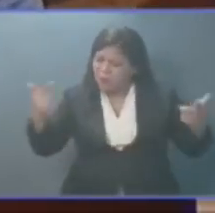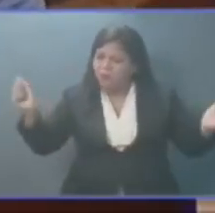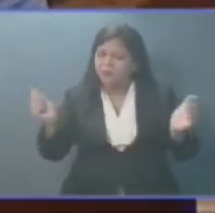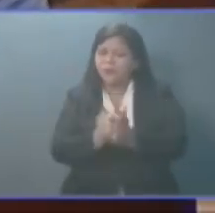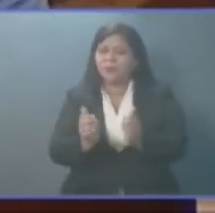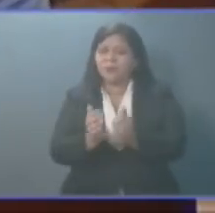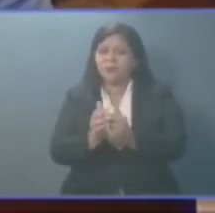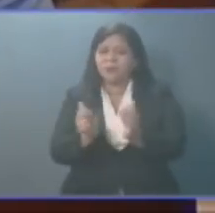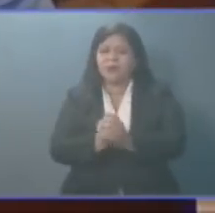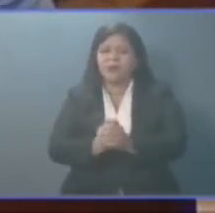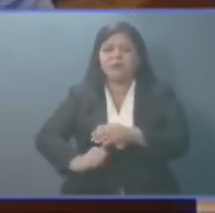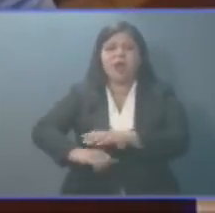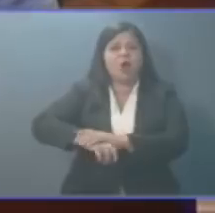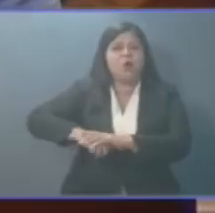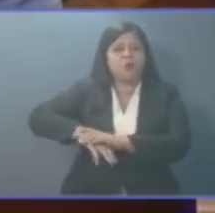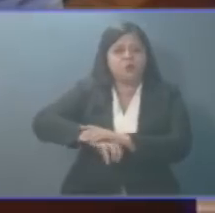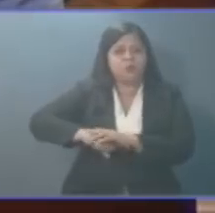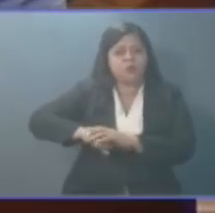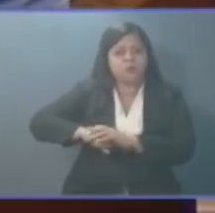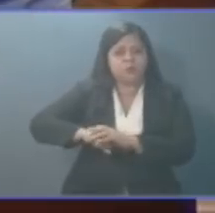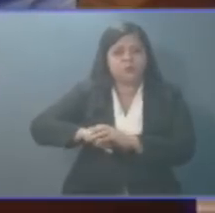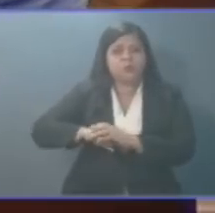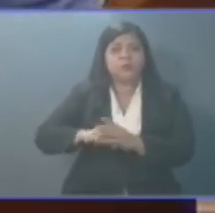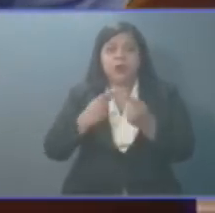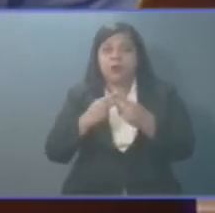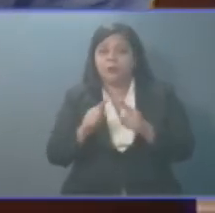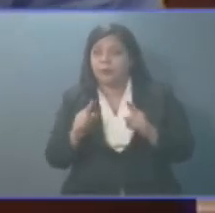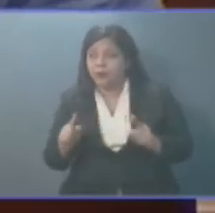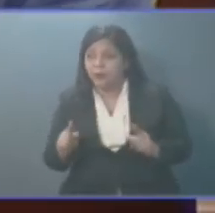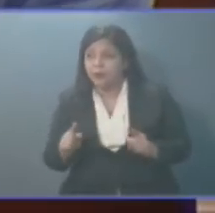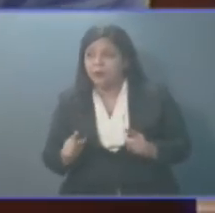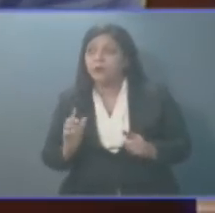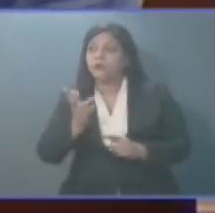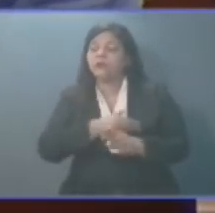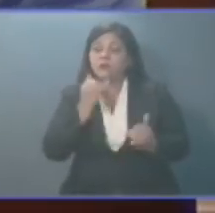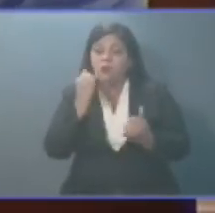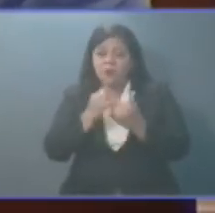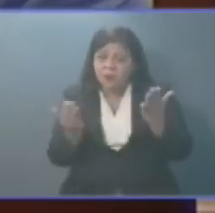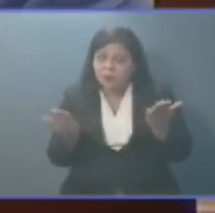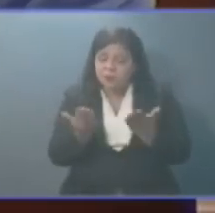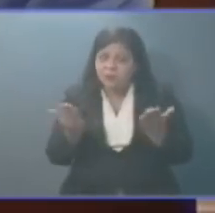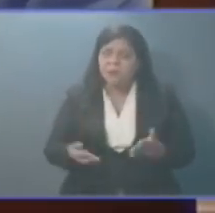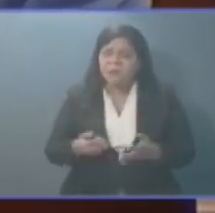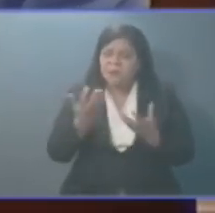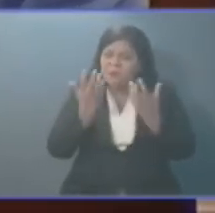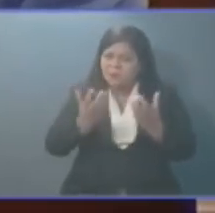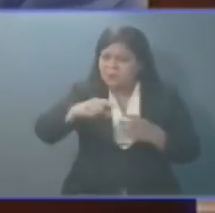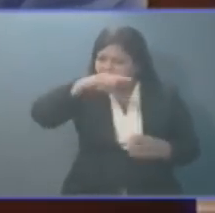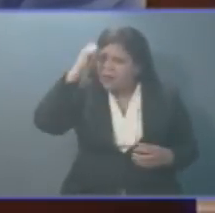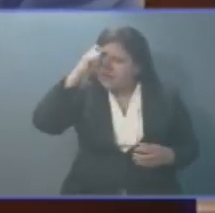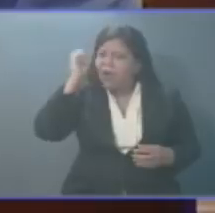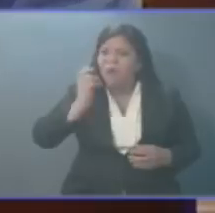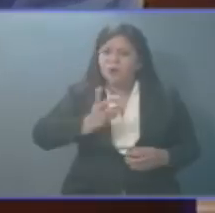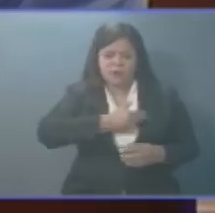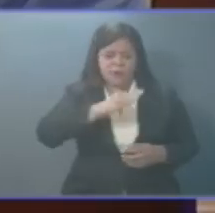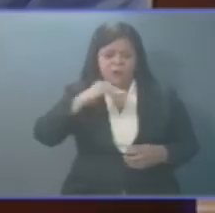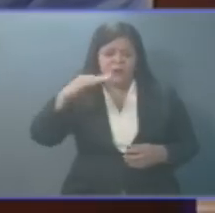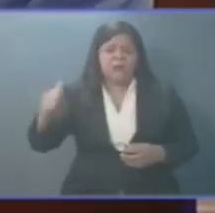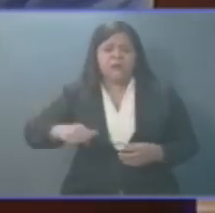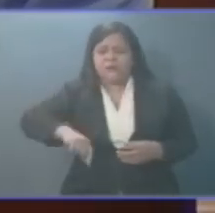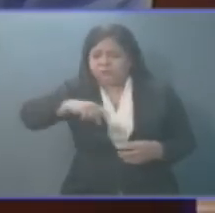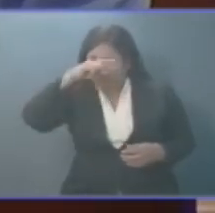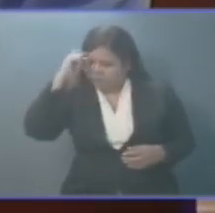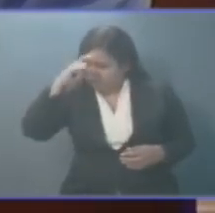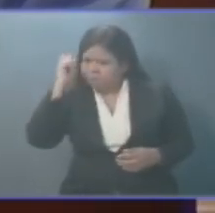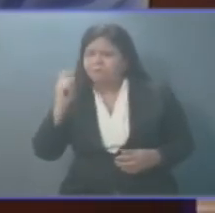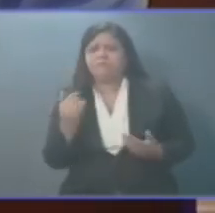corrupción. En apenas un año hemos realizado cientos de obras en todo el territorio nacional, obras que